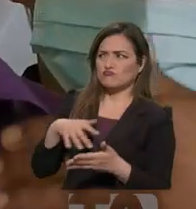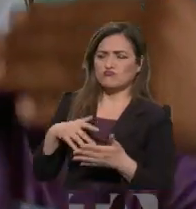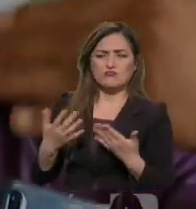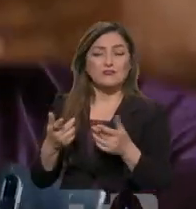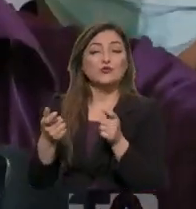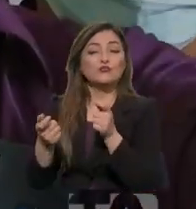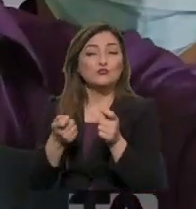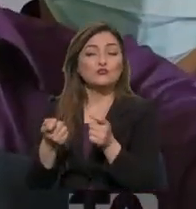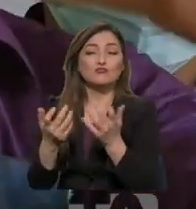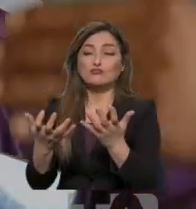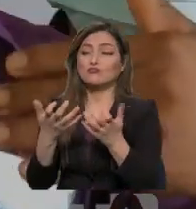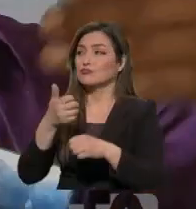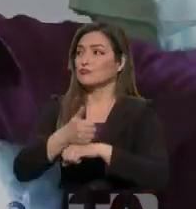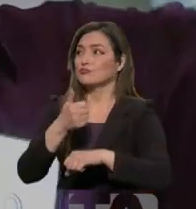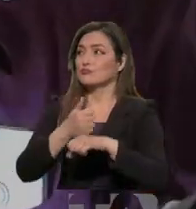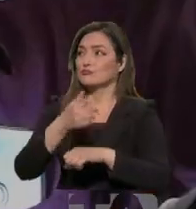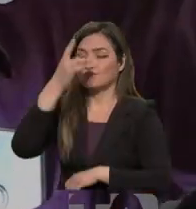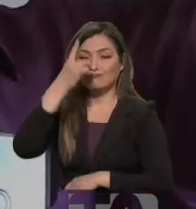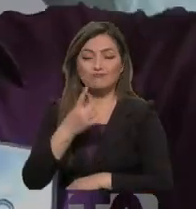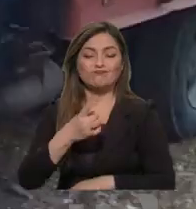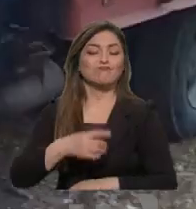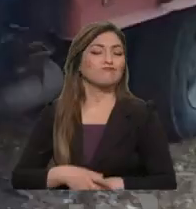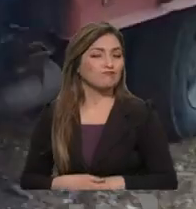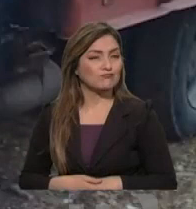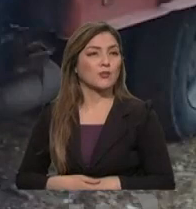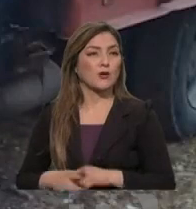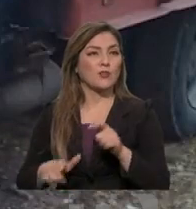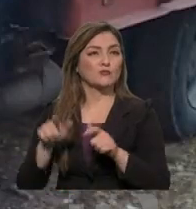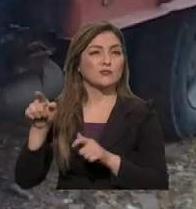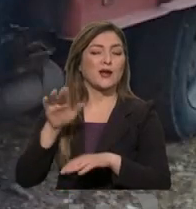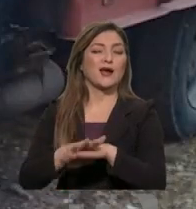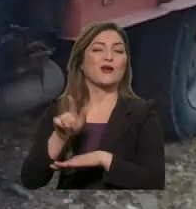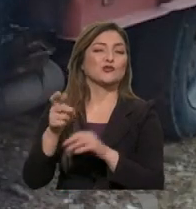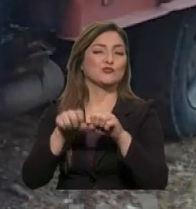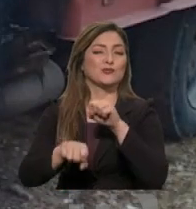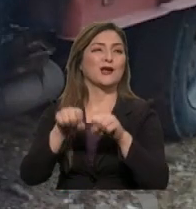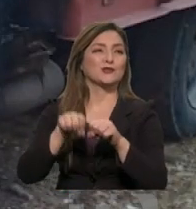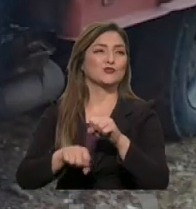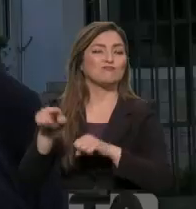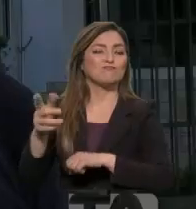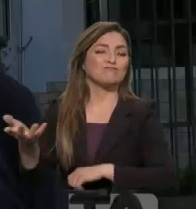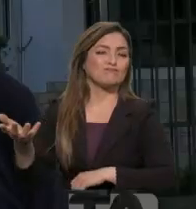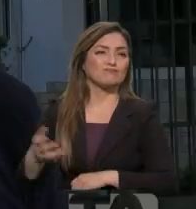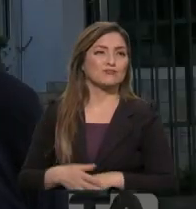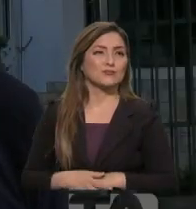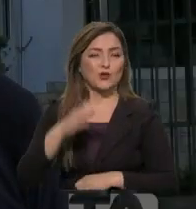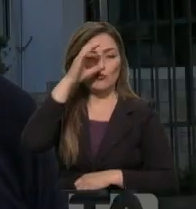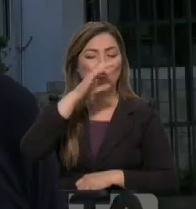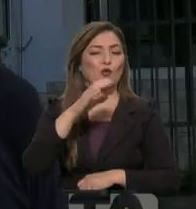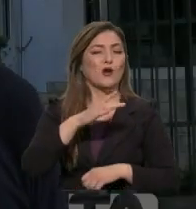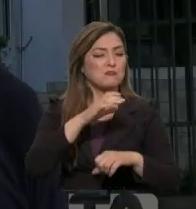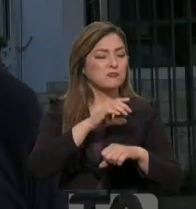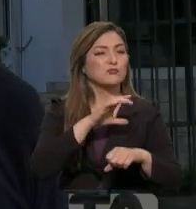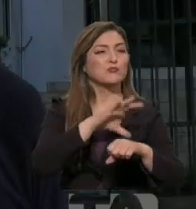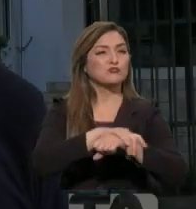que sus dirigentes esperan que las autoridades tomen medidas y ubiquen a quienes son causantes de estos actos vandálicos. Son gente